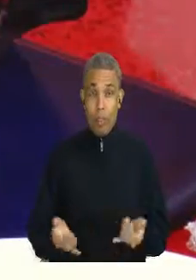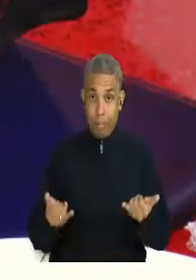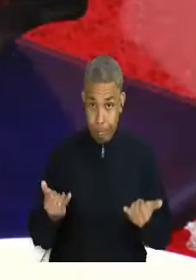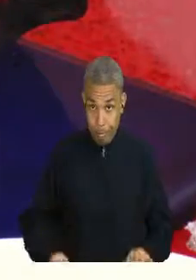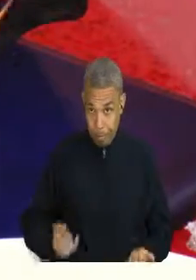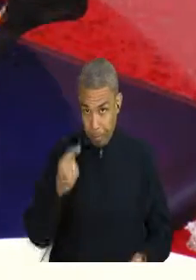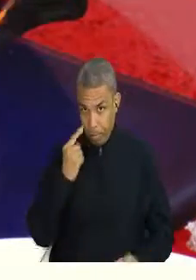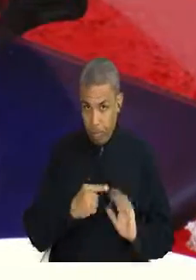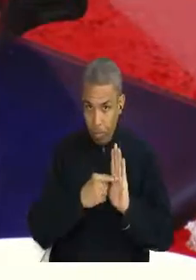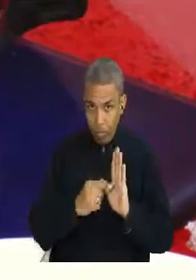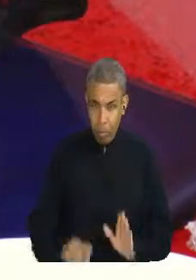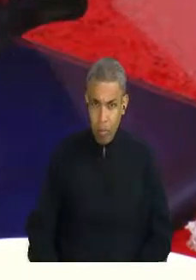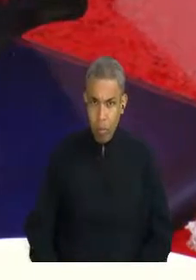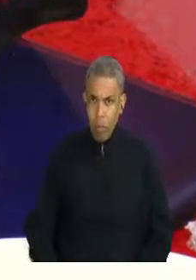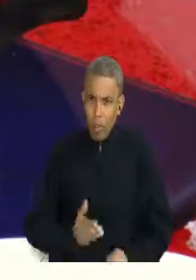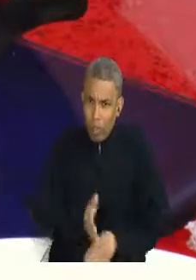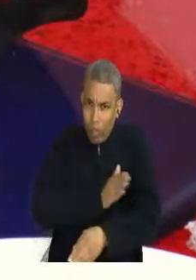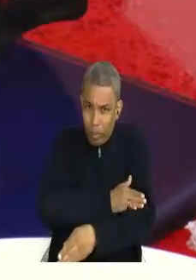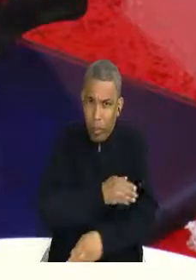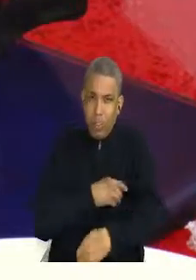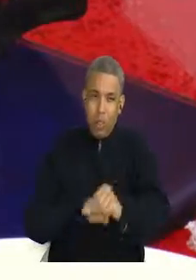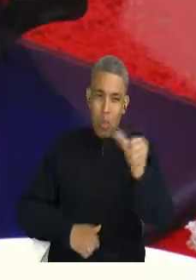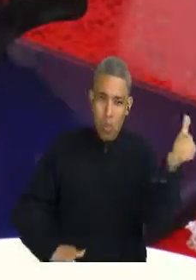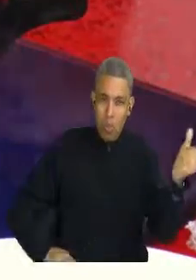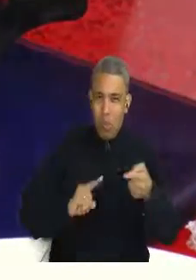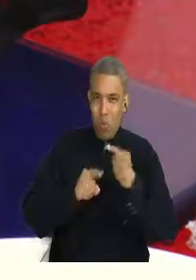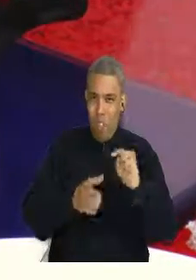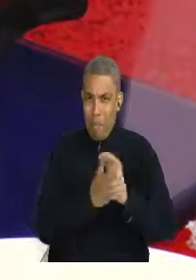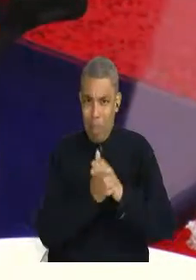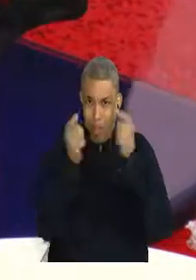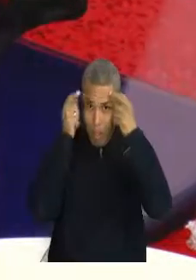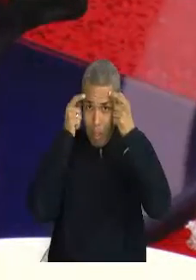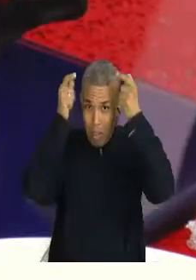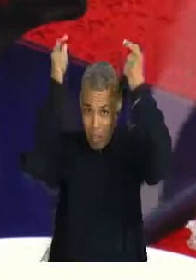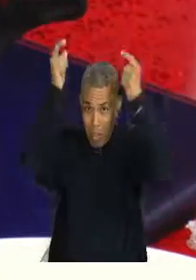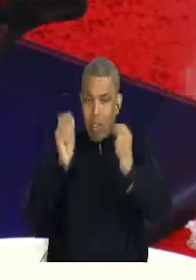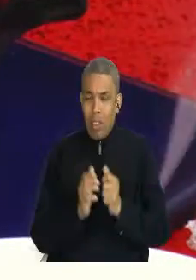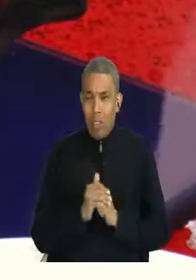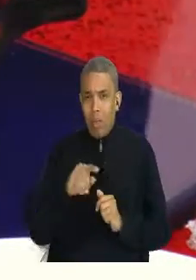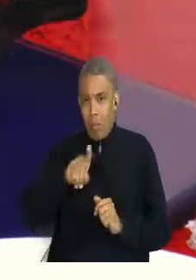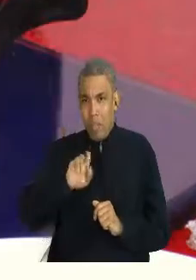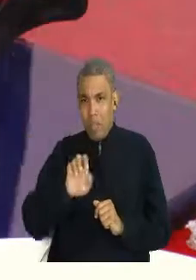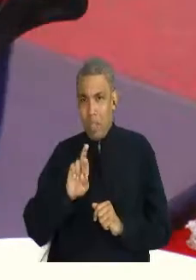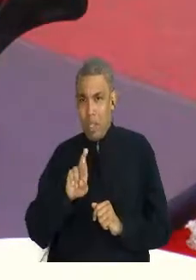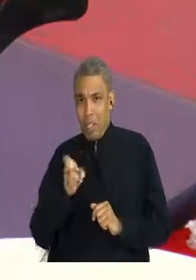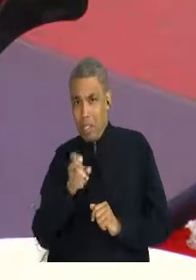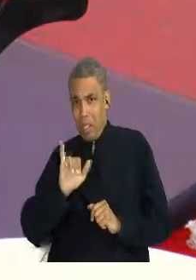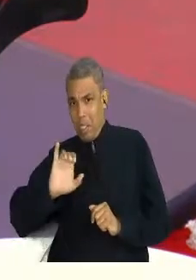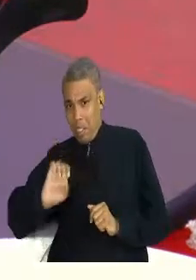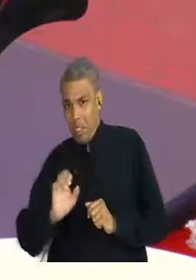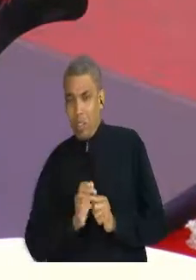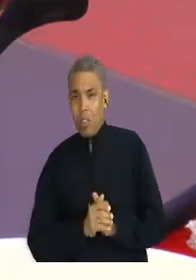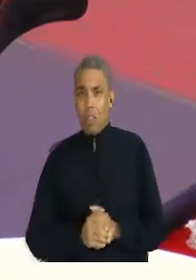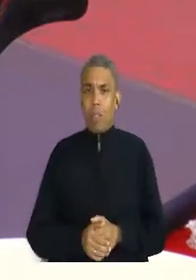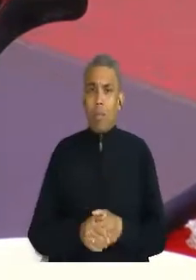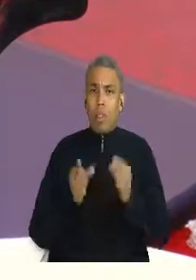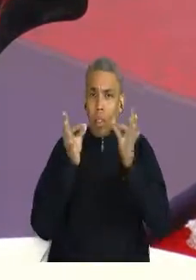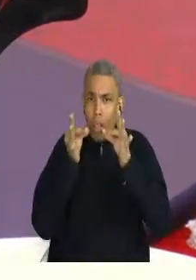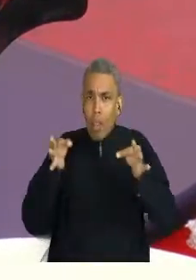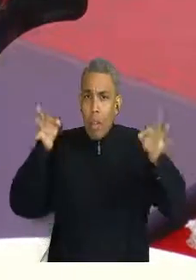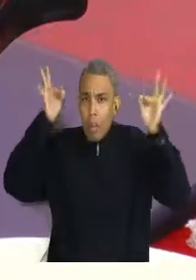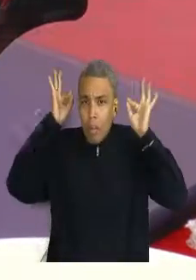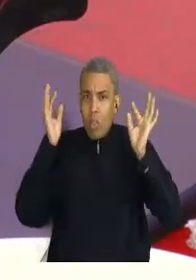ustedes saben, ya Sergio creo que les ha dicho muchas veces que maneja langostinos crudos, camarones crudos, en esta ocasión estamos iguales. Nosotros manejamos productos crudos